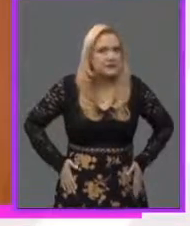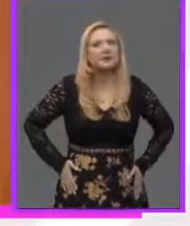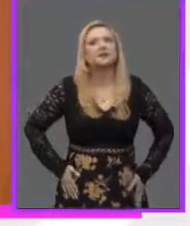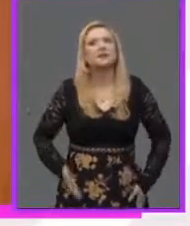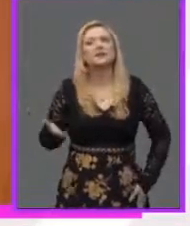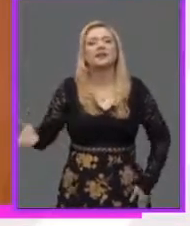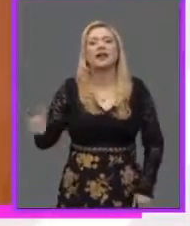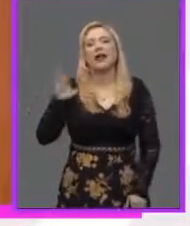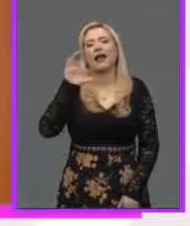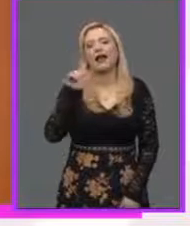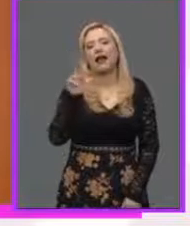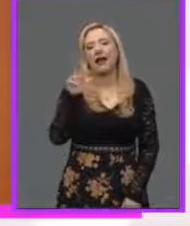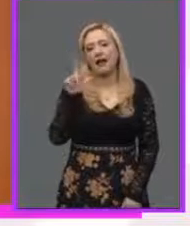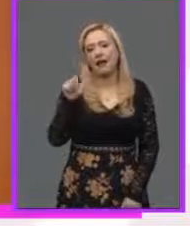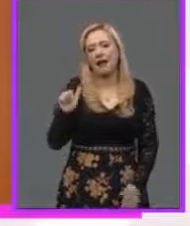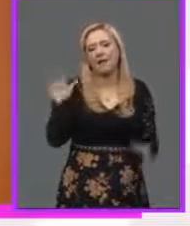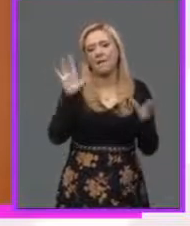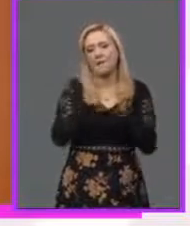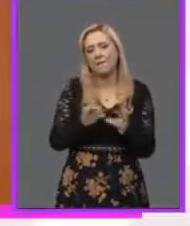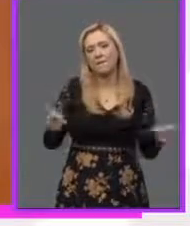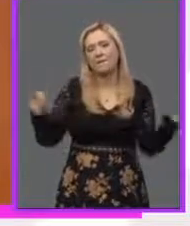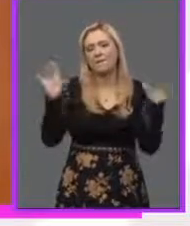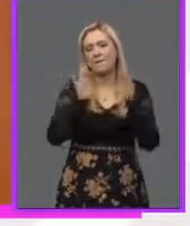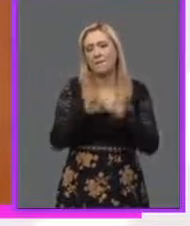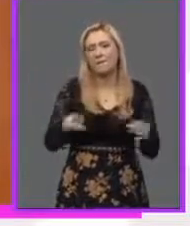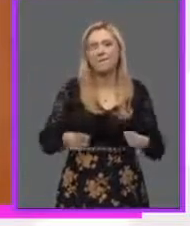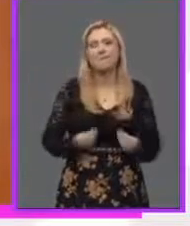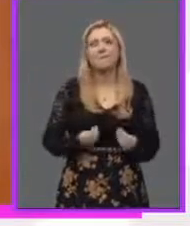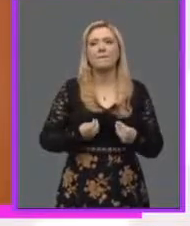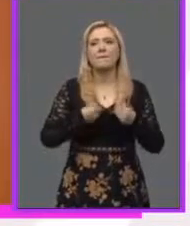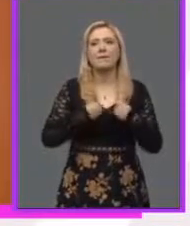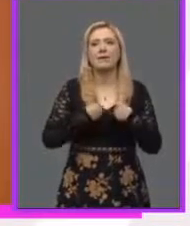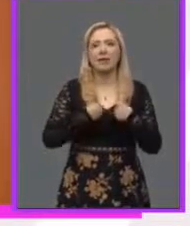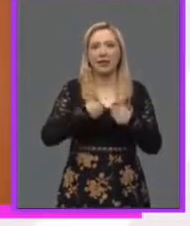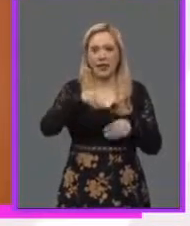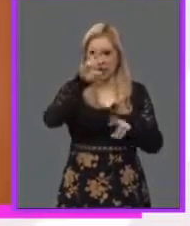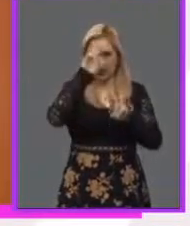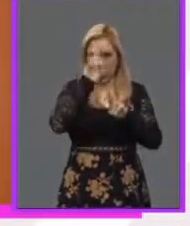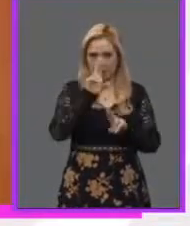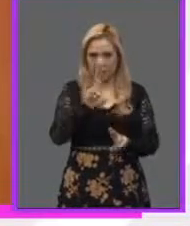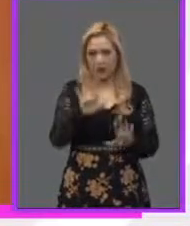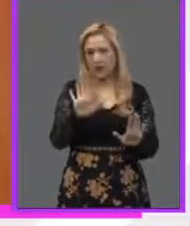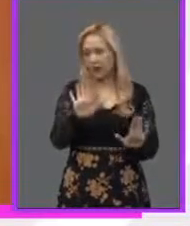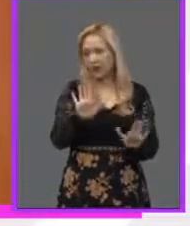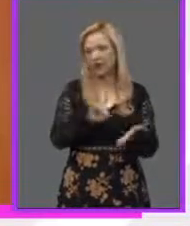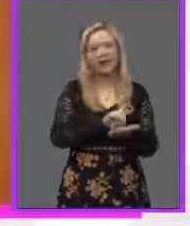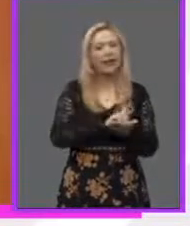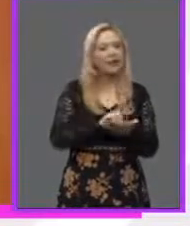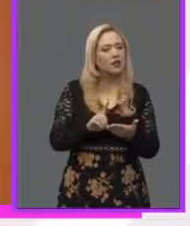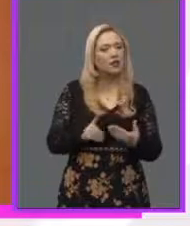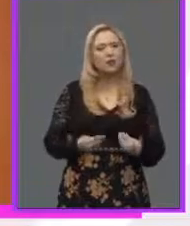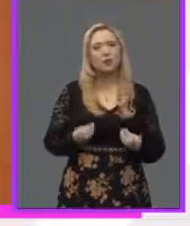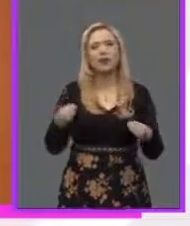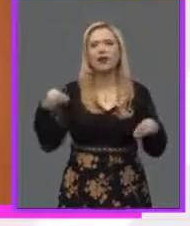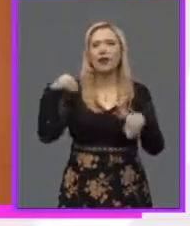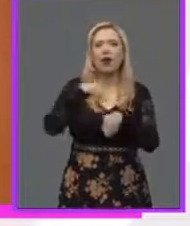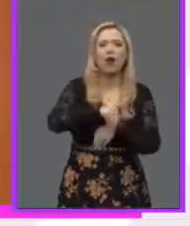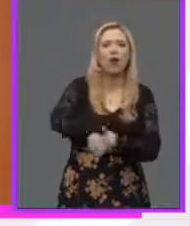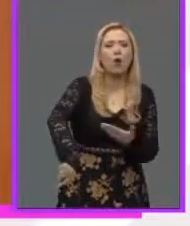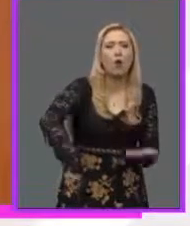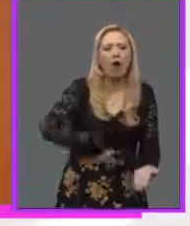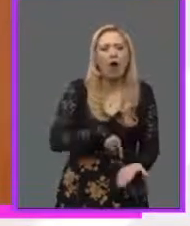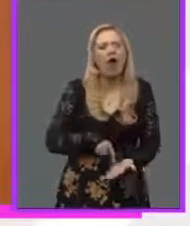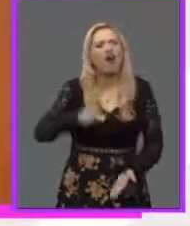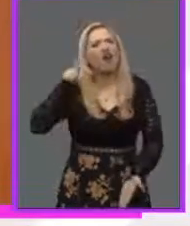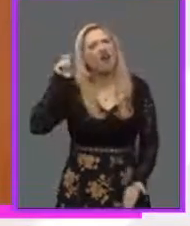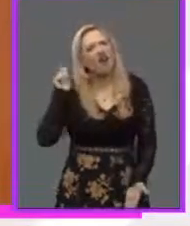nos está proponiendo que en lugar de hablar de vivienda digna, hablemos sobre derecho a habitar un espacio. Y justamente nos está explicando en